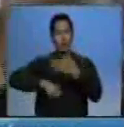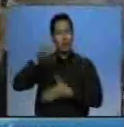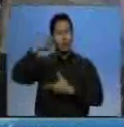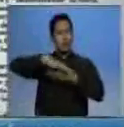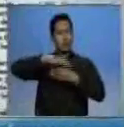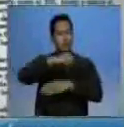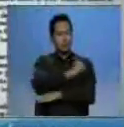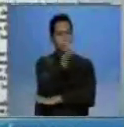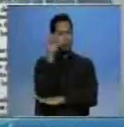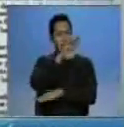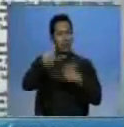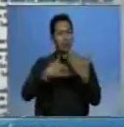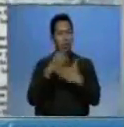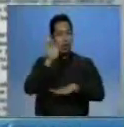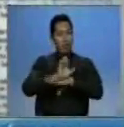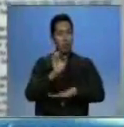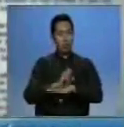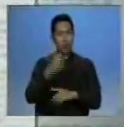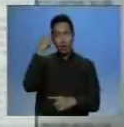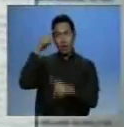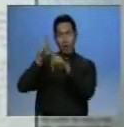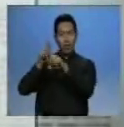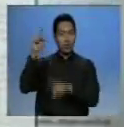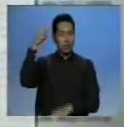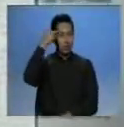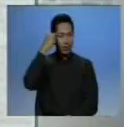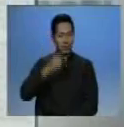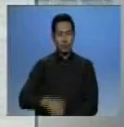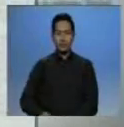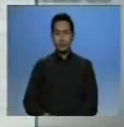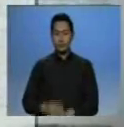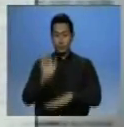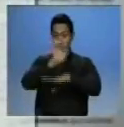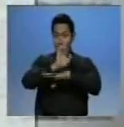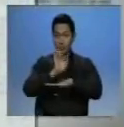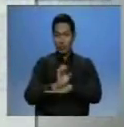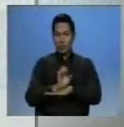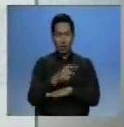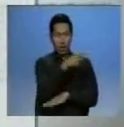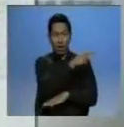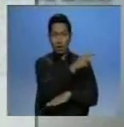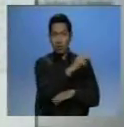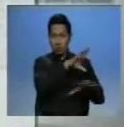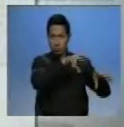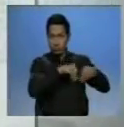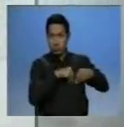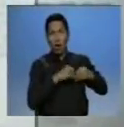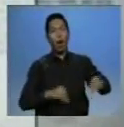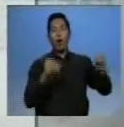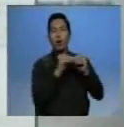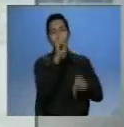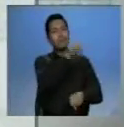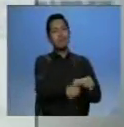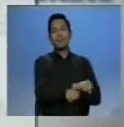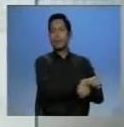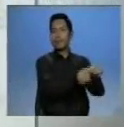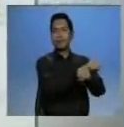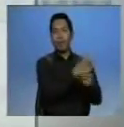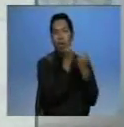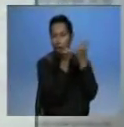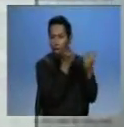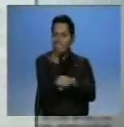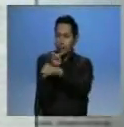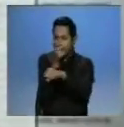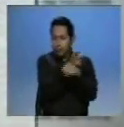el pueblo. De fracasar en esta prueba, el país volverá a ser rehén eterno de los grupos que no proponen y tan solo